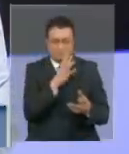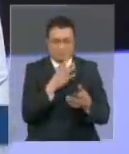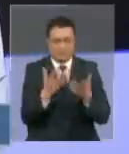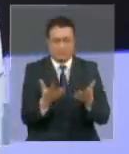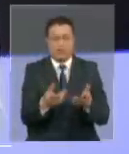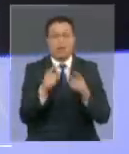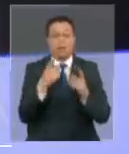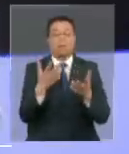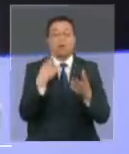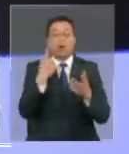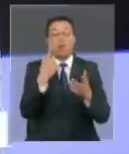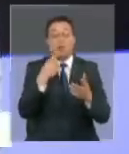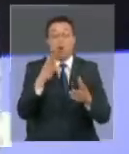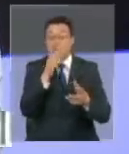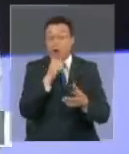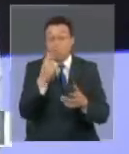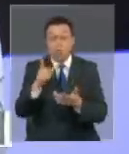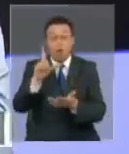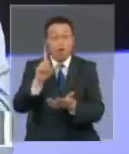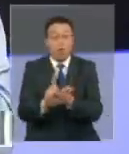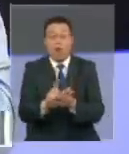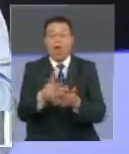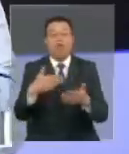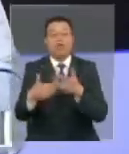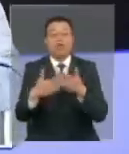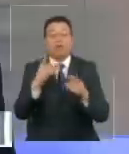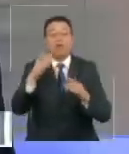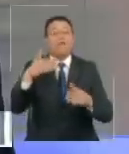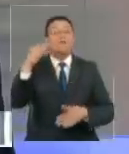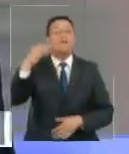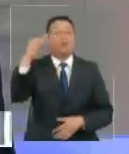no tiene ni siquiera un espacio físico donde poder el día de